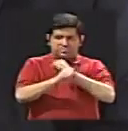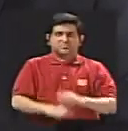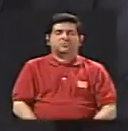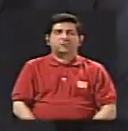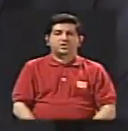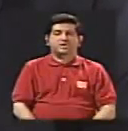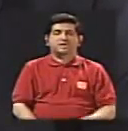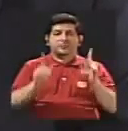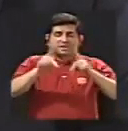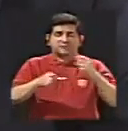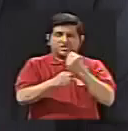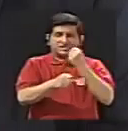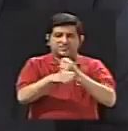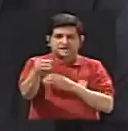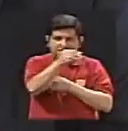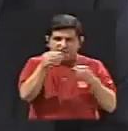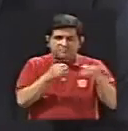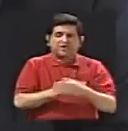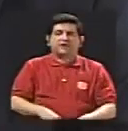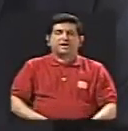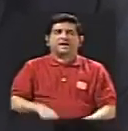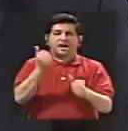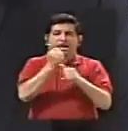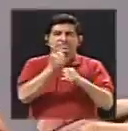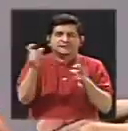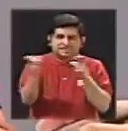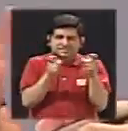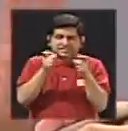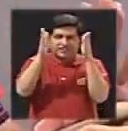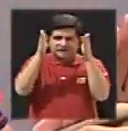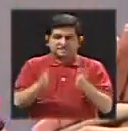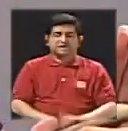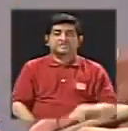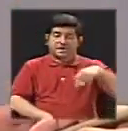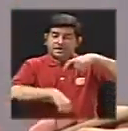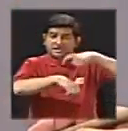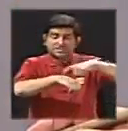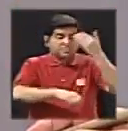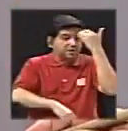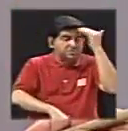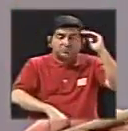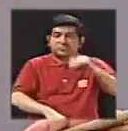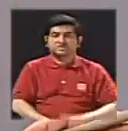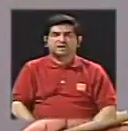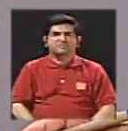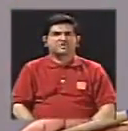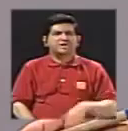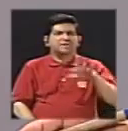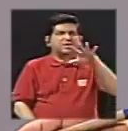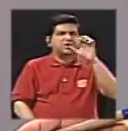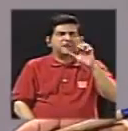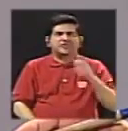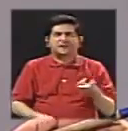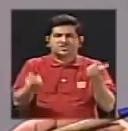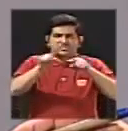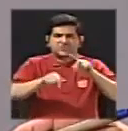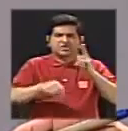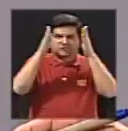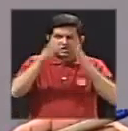oficinistas, auxiliares administrativos. Es más, hubo, en este momento no lo sabemos, 500 casos de